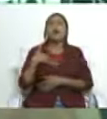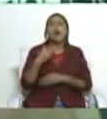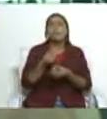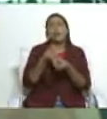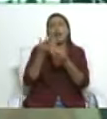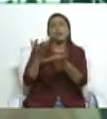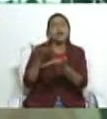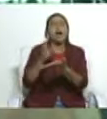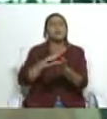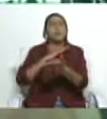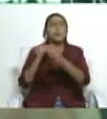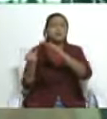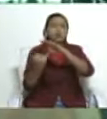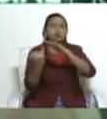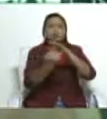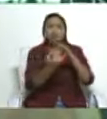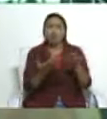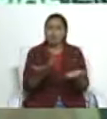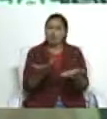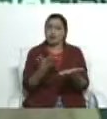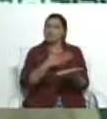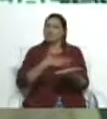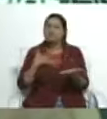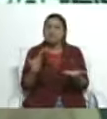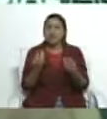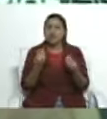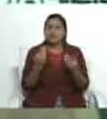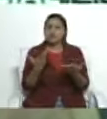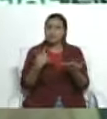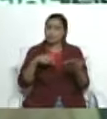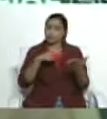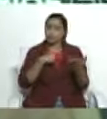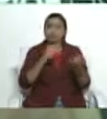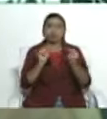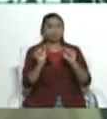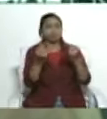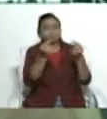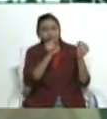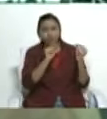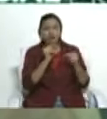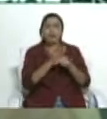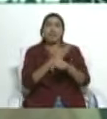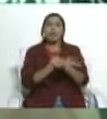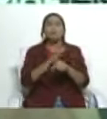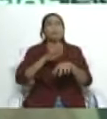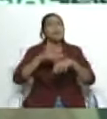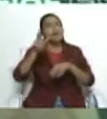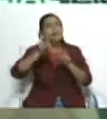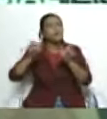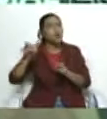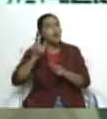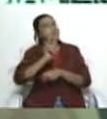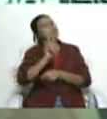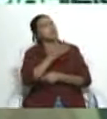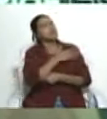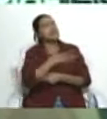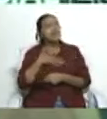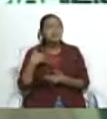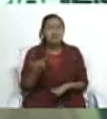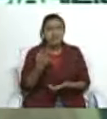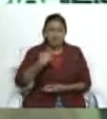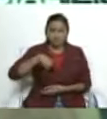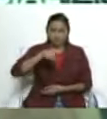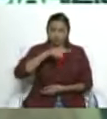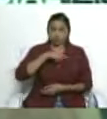nuestras instituciones. En encontrarnos y debatir para ver realmente qué es lo que espera el pueblo de Venezuela, de los liderazgos